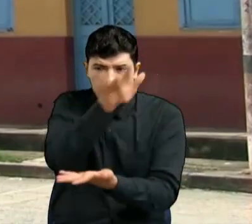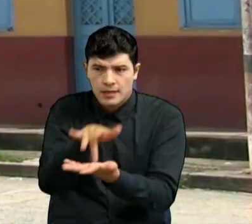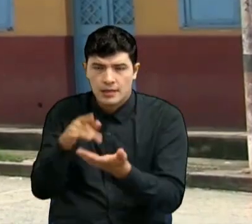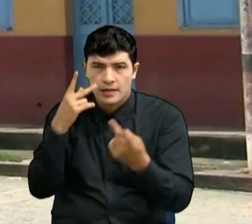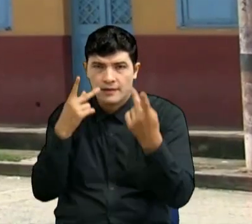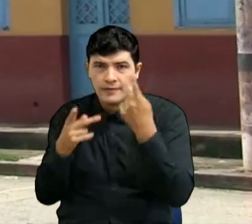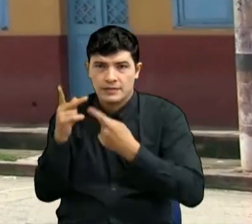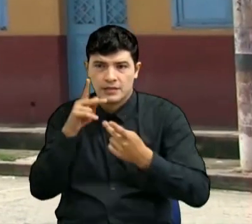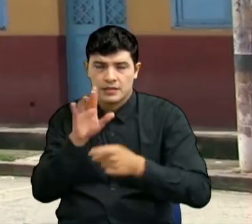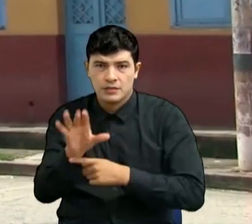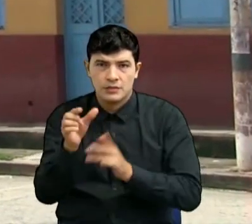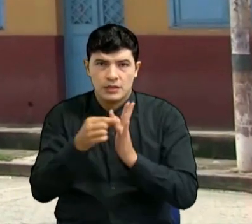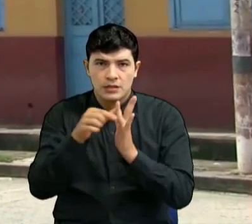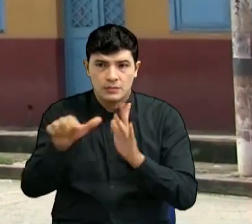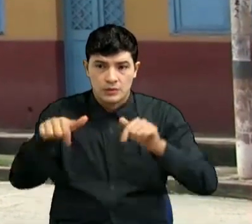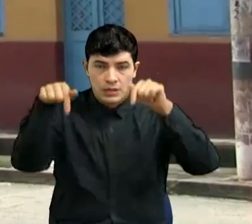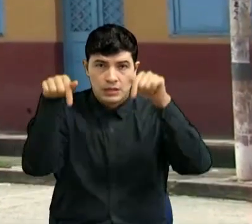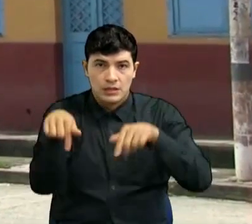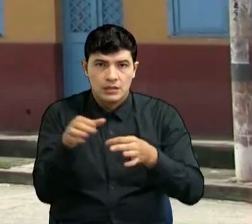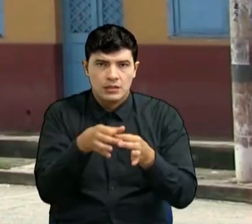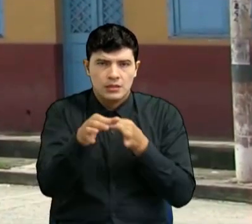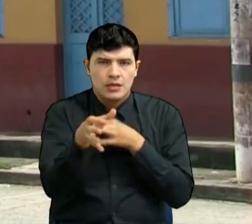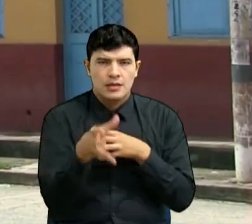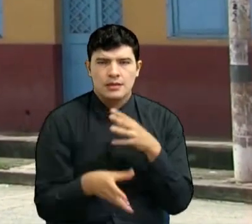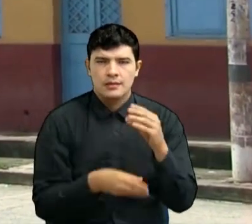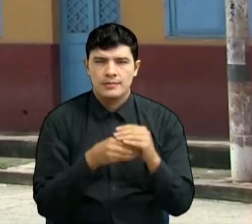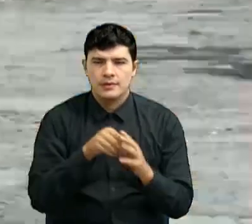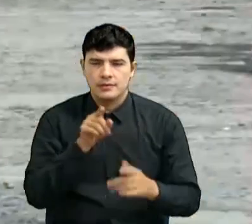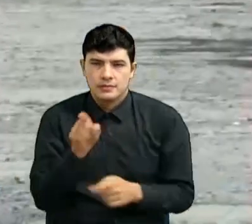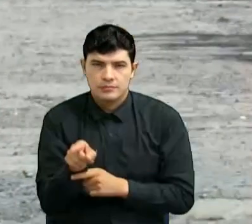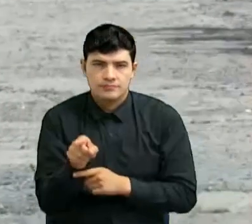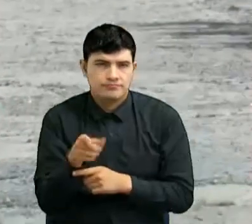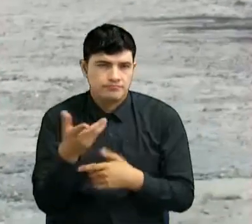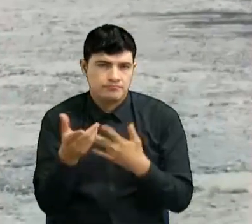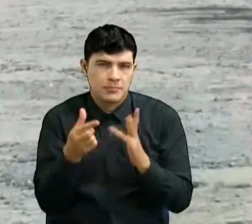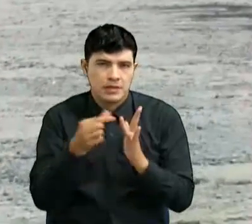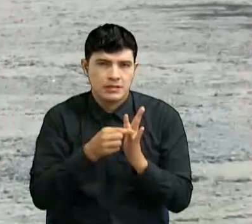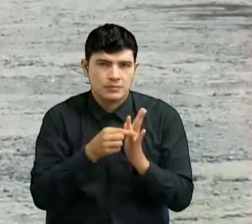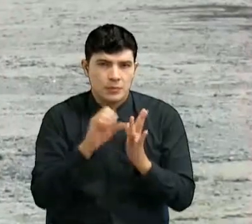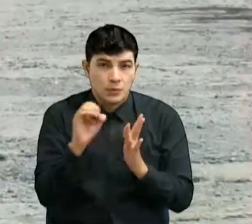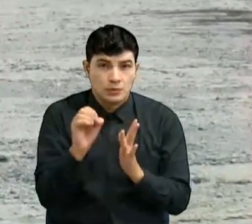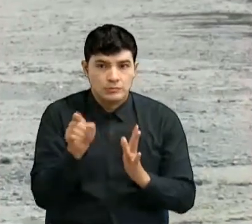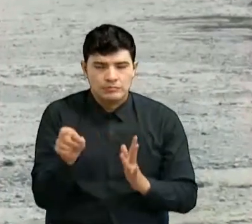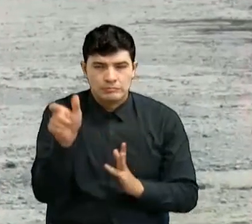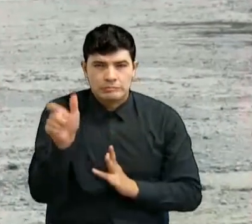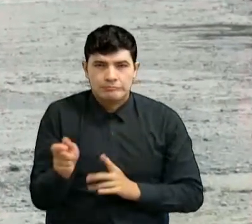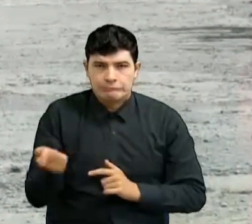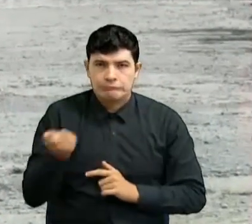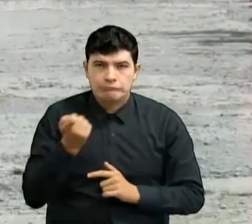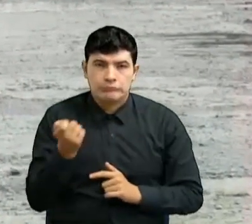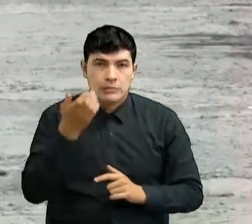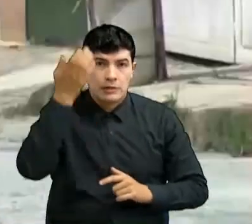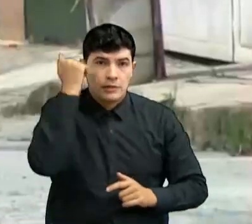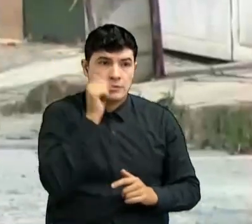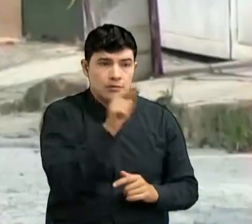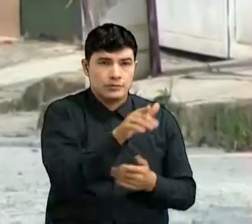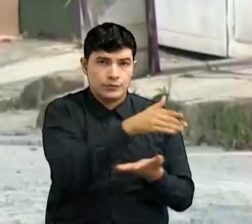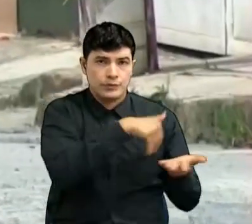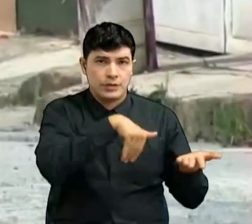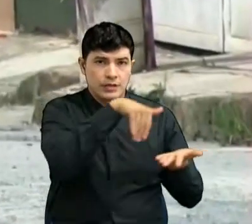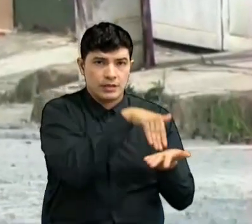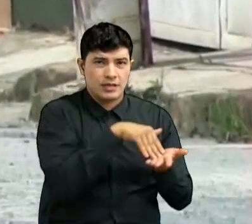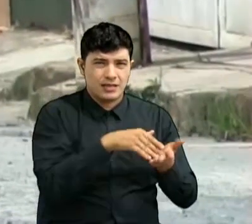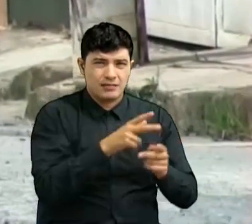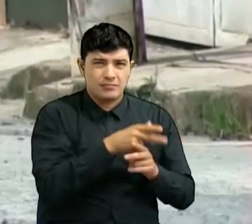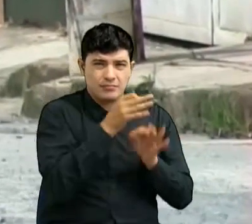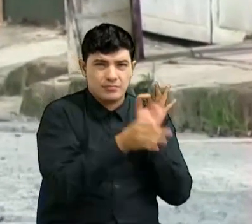que es del municipio, ¿sí? Y desafortunadamente, pues para él viene de una unidad donde